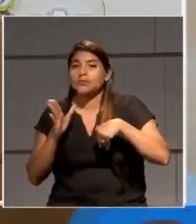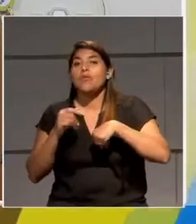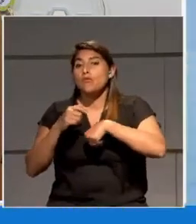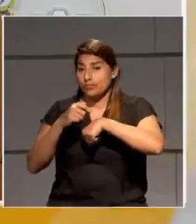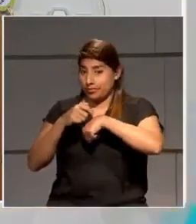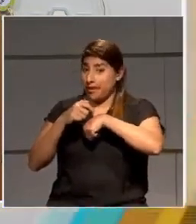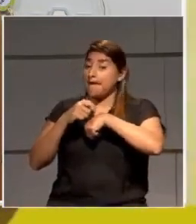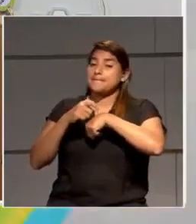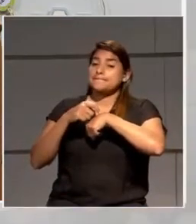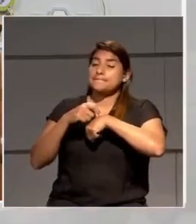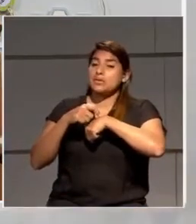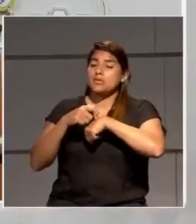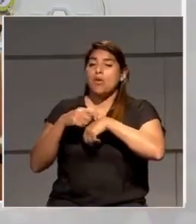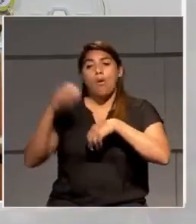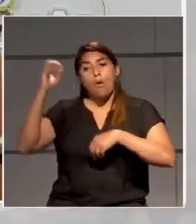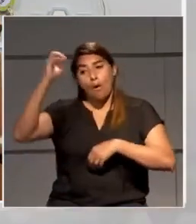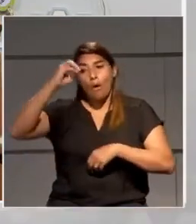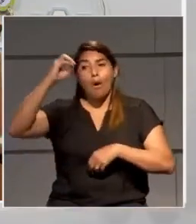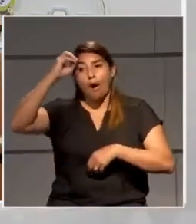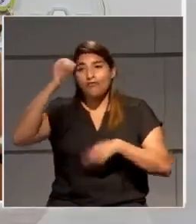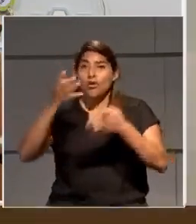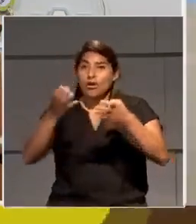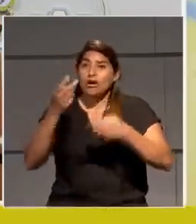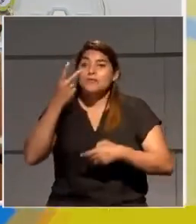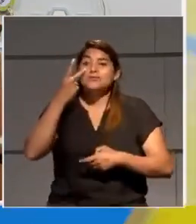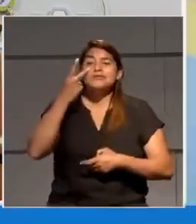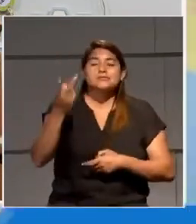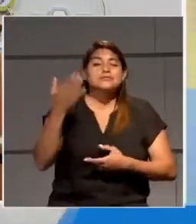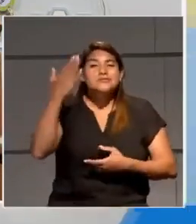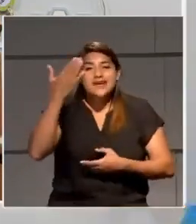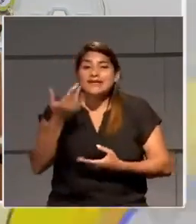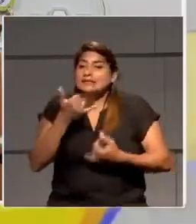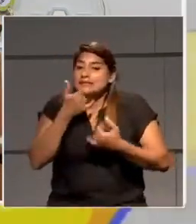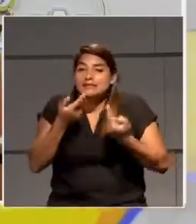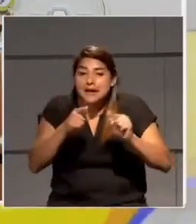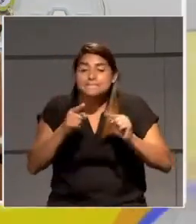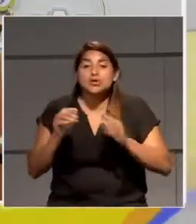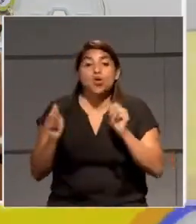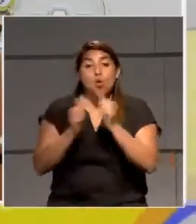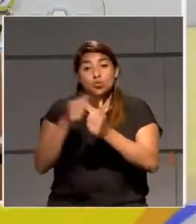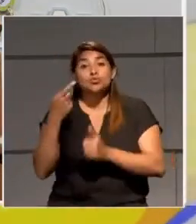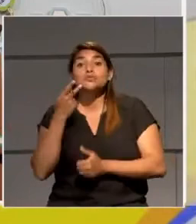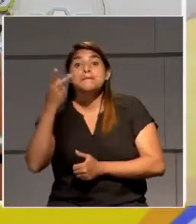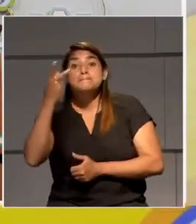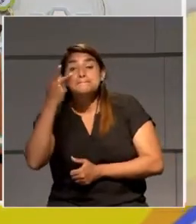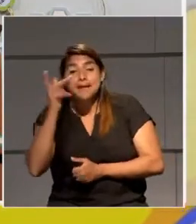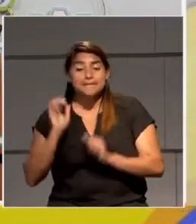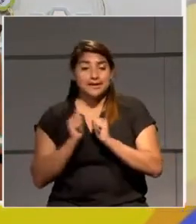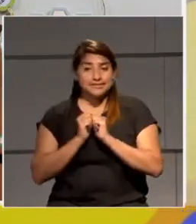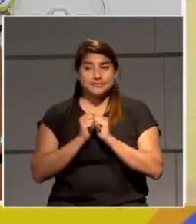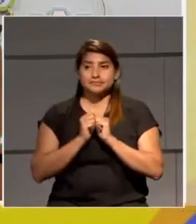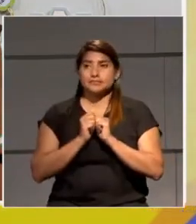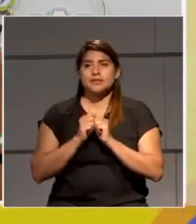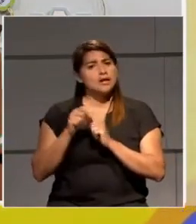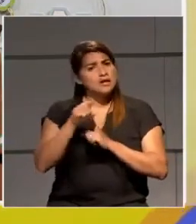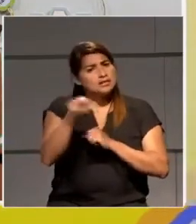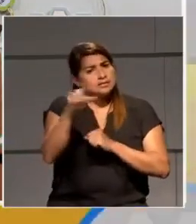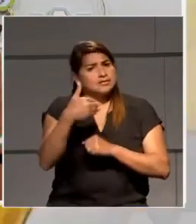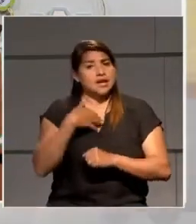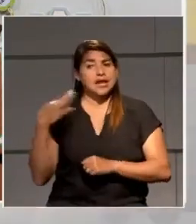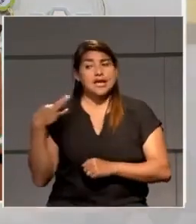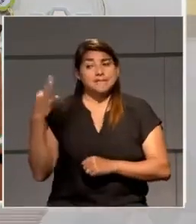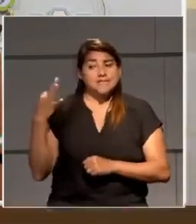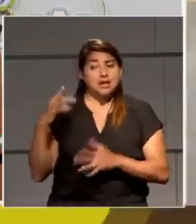un tiempo. Y obviamente, pues, conocer todas esas aventuras que tuviste con tus papás. Y hay invitados